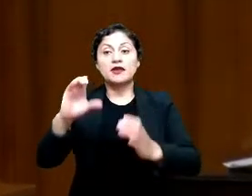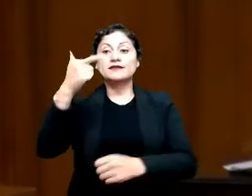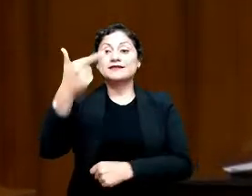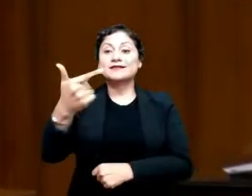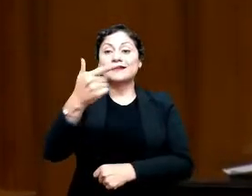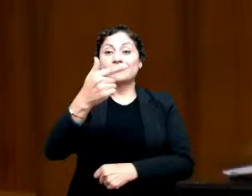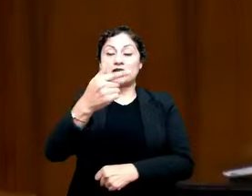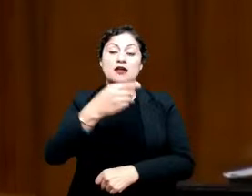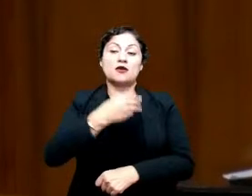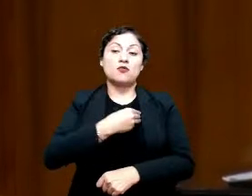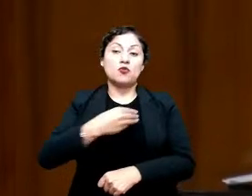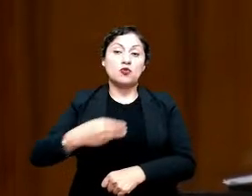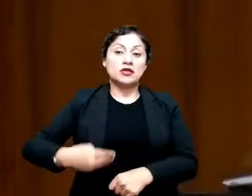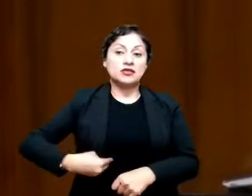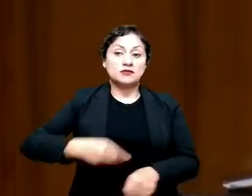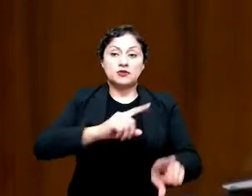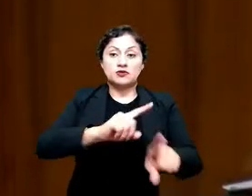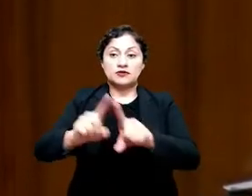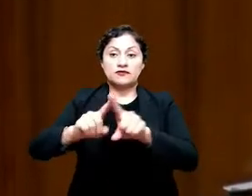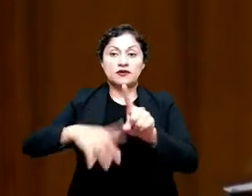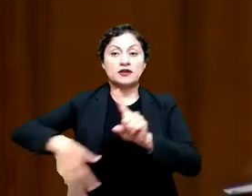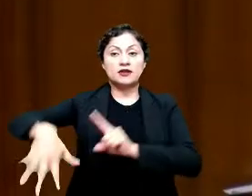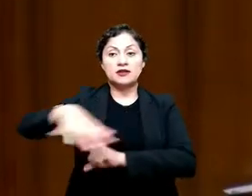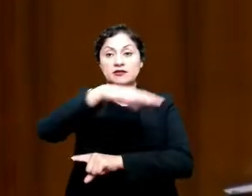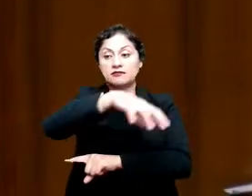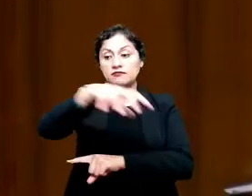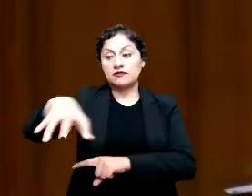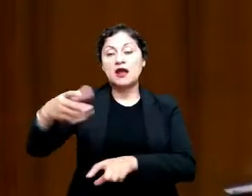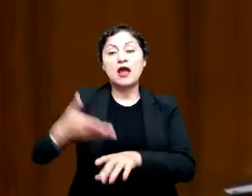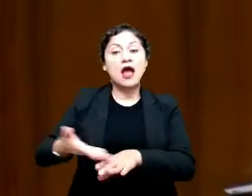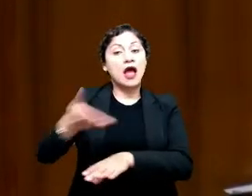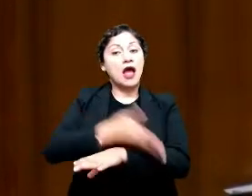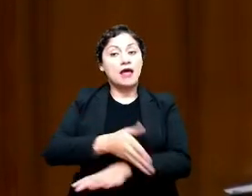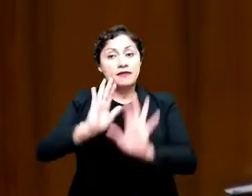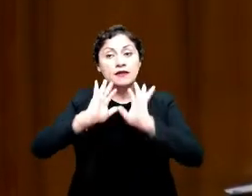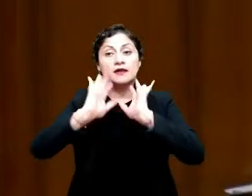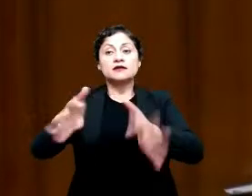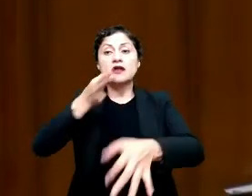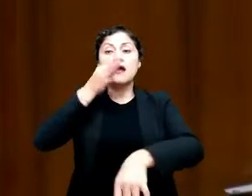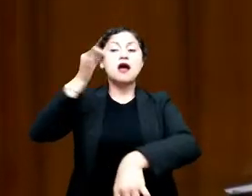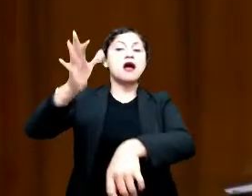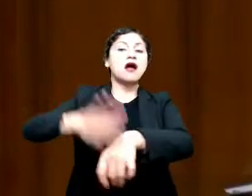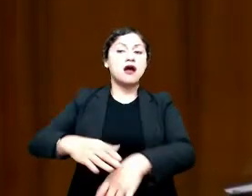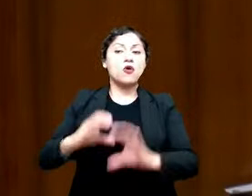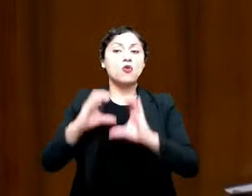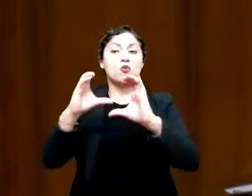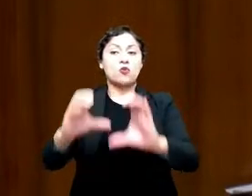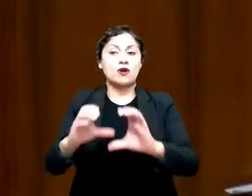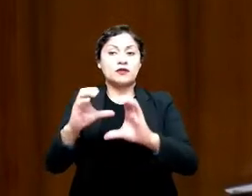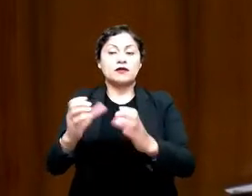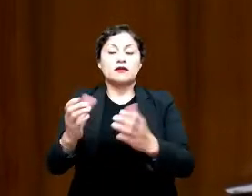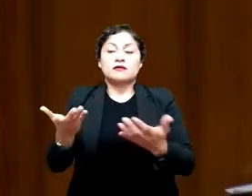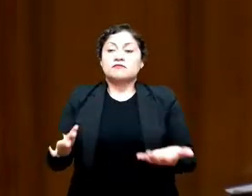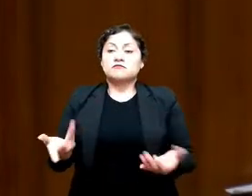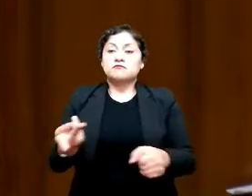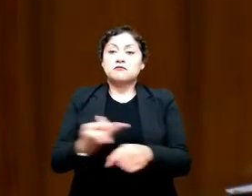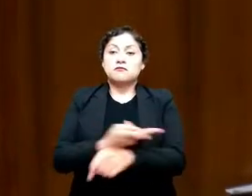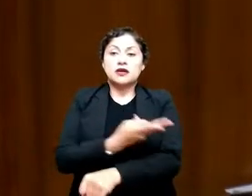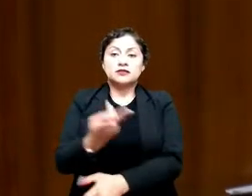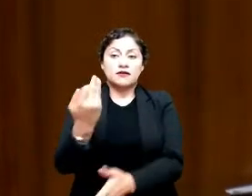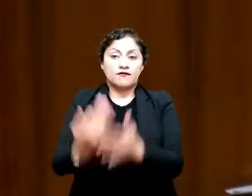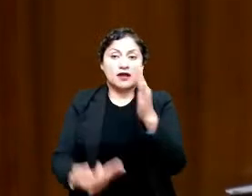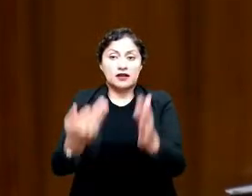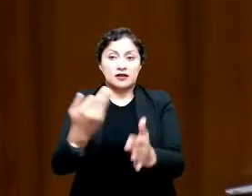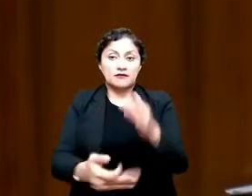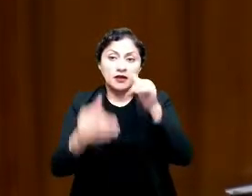ya tenían alerta por feminicidio. Lo anterior deja claro de las tareas pendientes. No